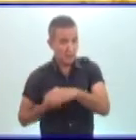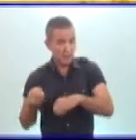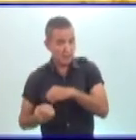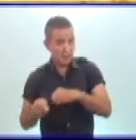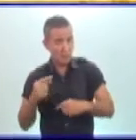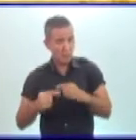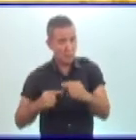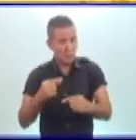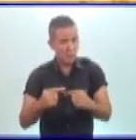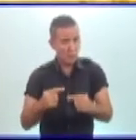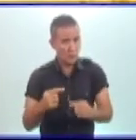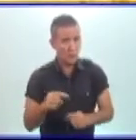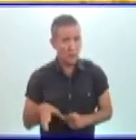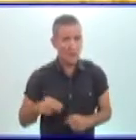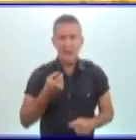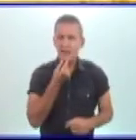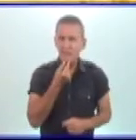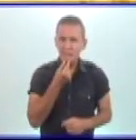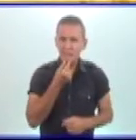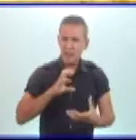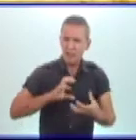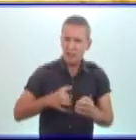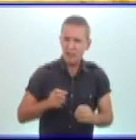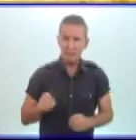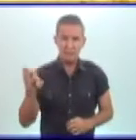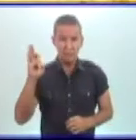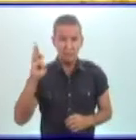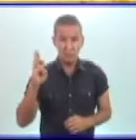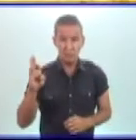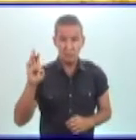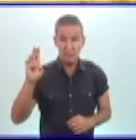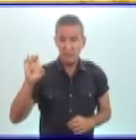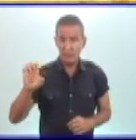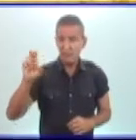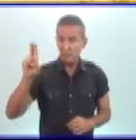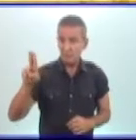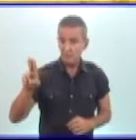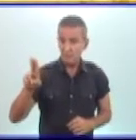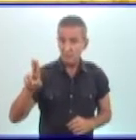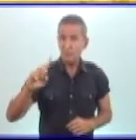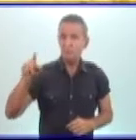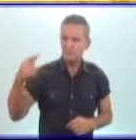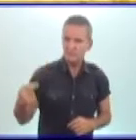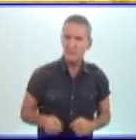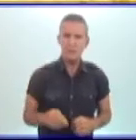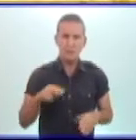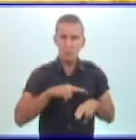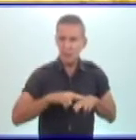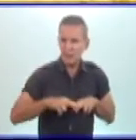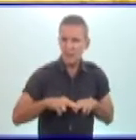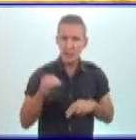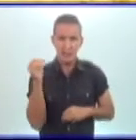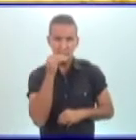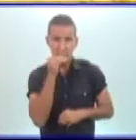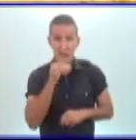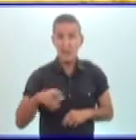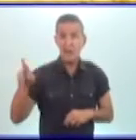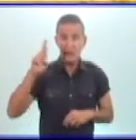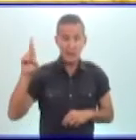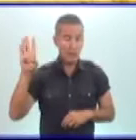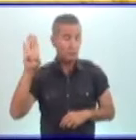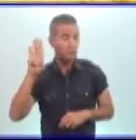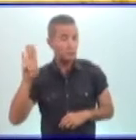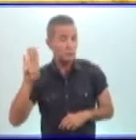las viejas formas feudales y marcaron considerablemente la historia moderna. Revoluciones burguesas que estaremos estudiando